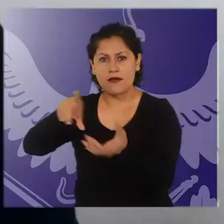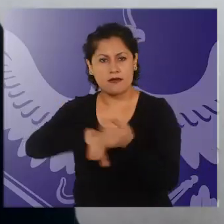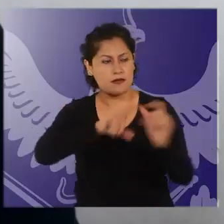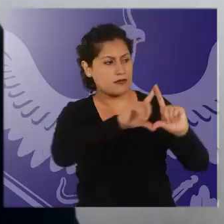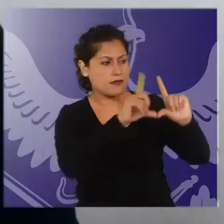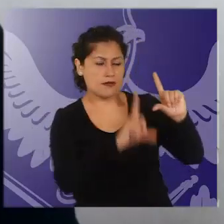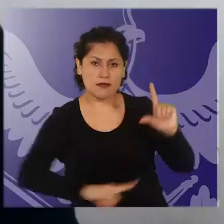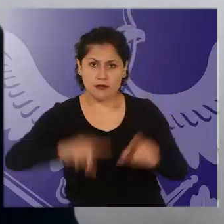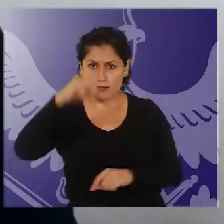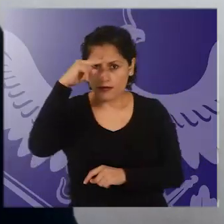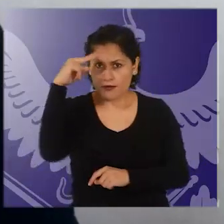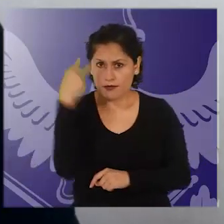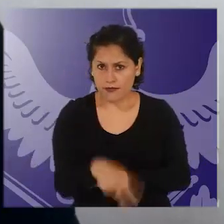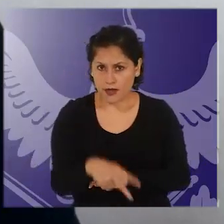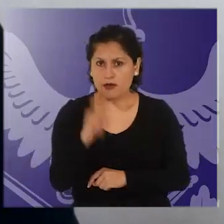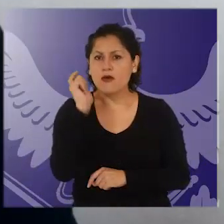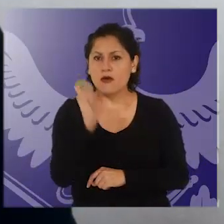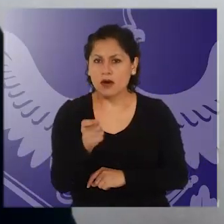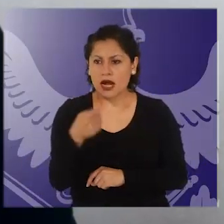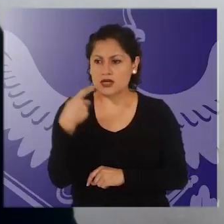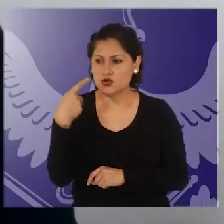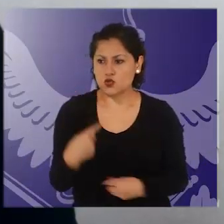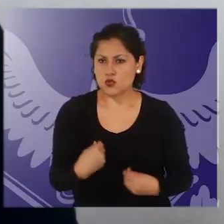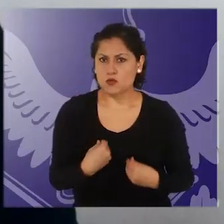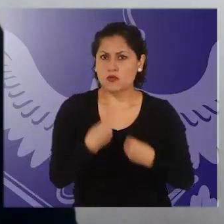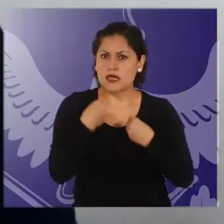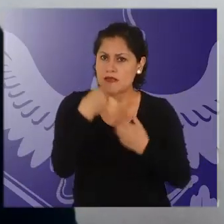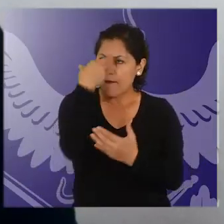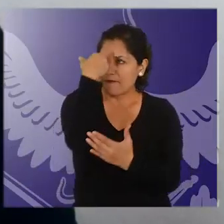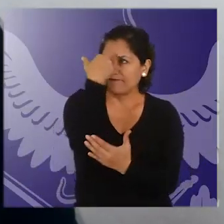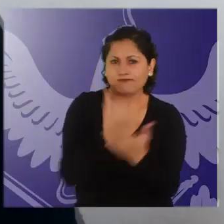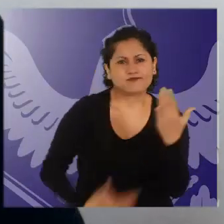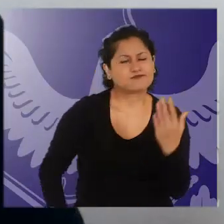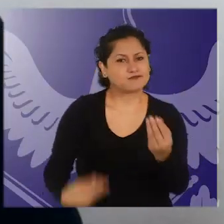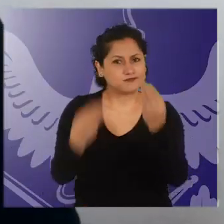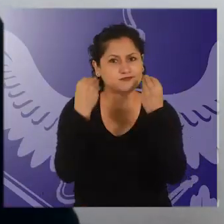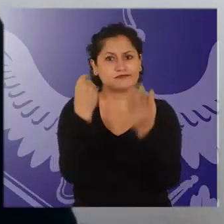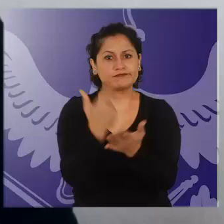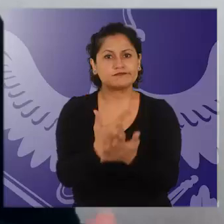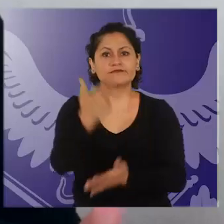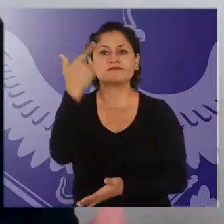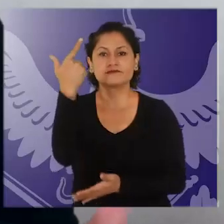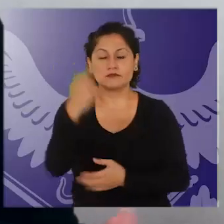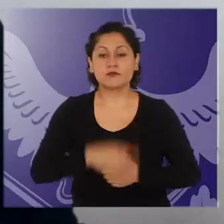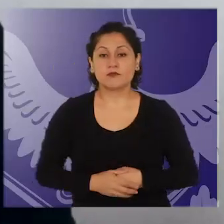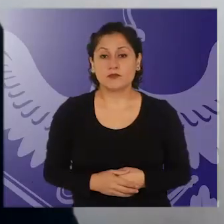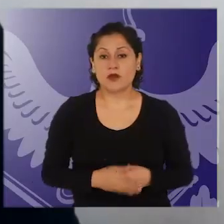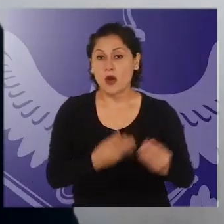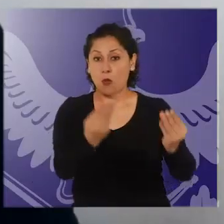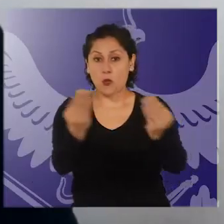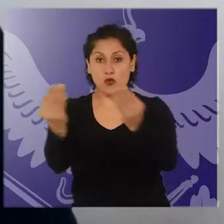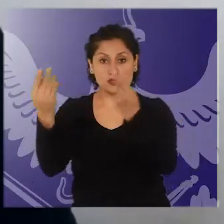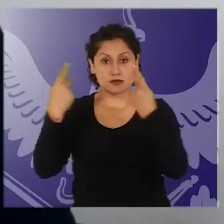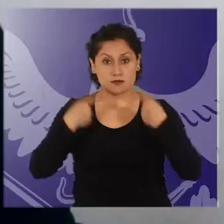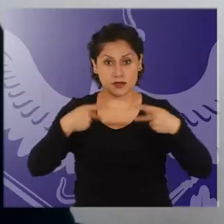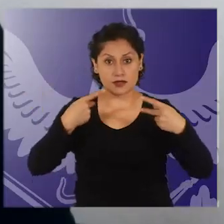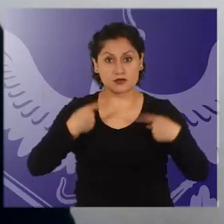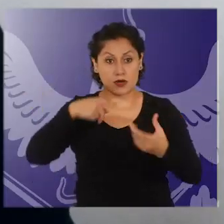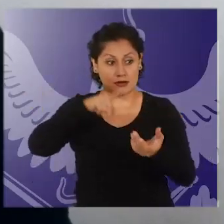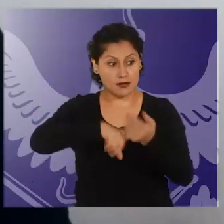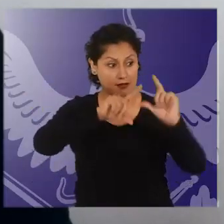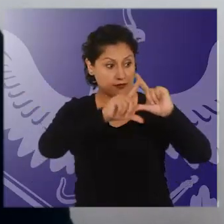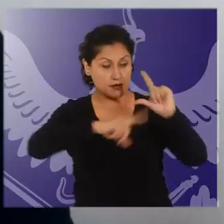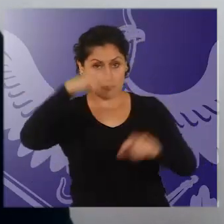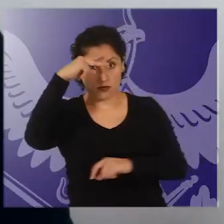la República Mexicana están siendo tremendamente vulnerados. La mayoría de las y los afromexicanos